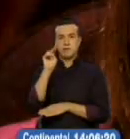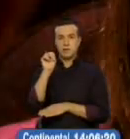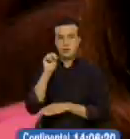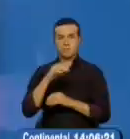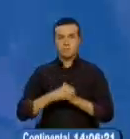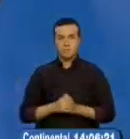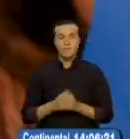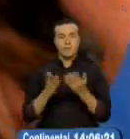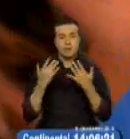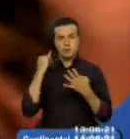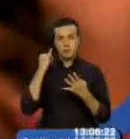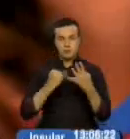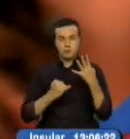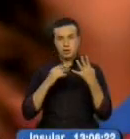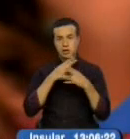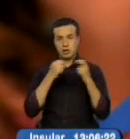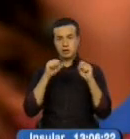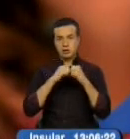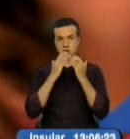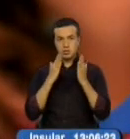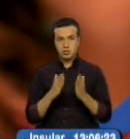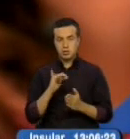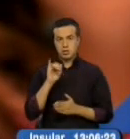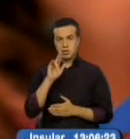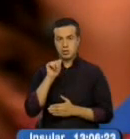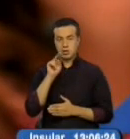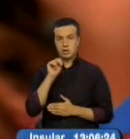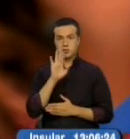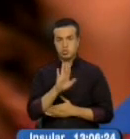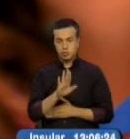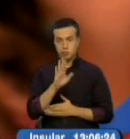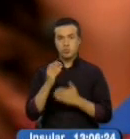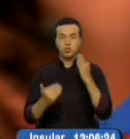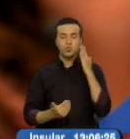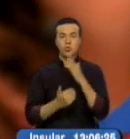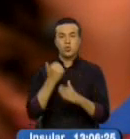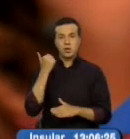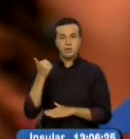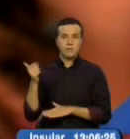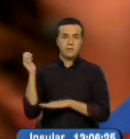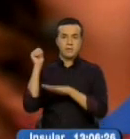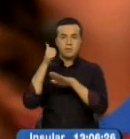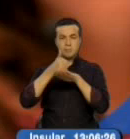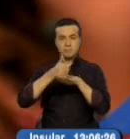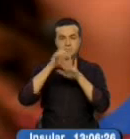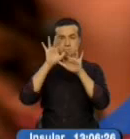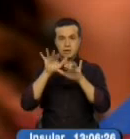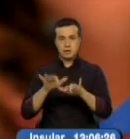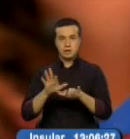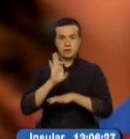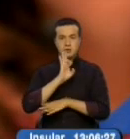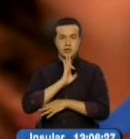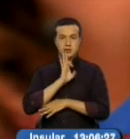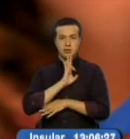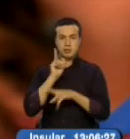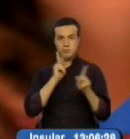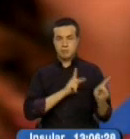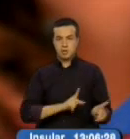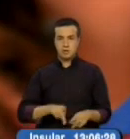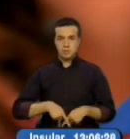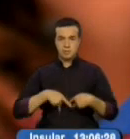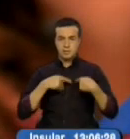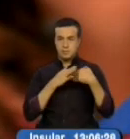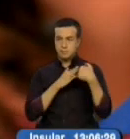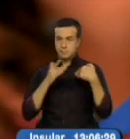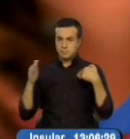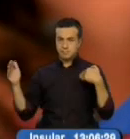Nacional. Finalmente, la exasambleísta Irina Cabezas fue designada como la secretaria técnica del plan Toda